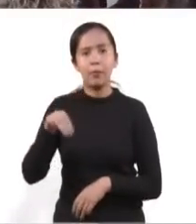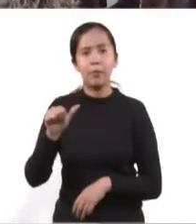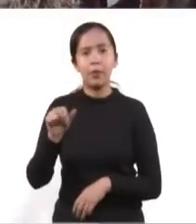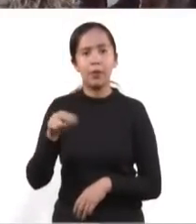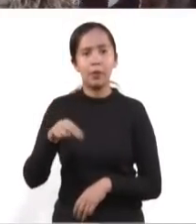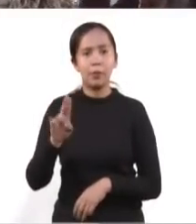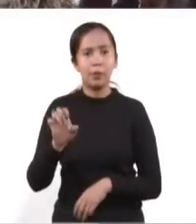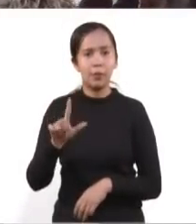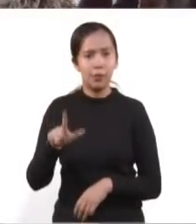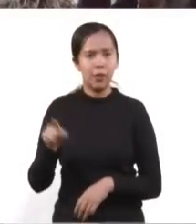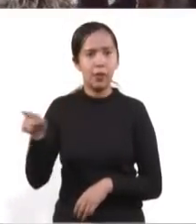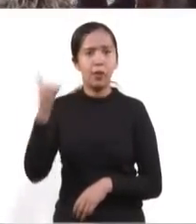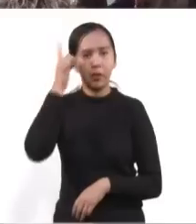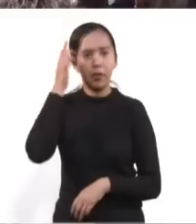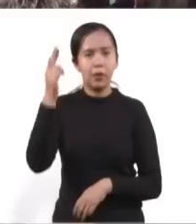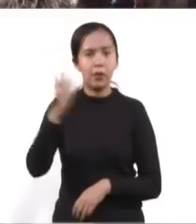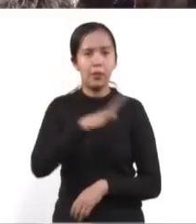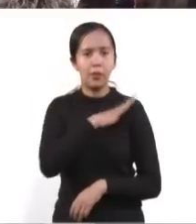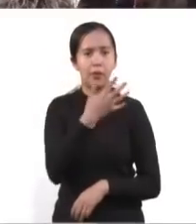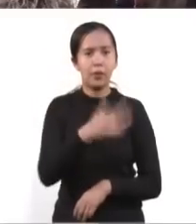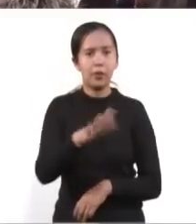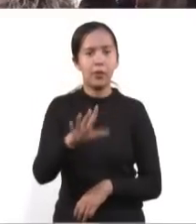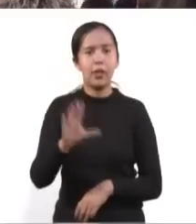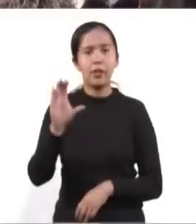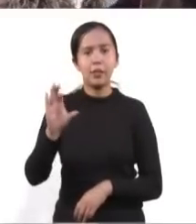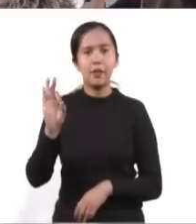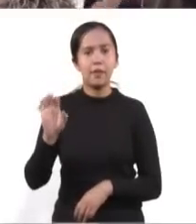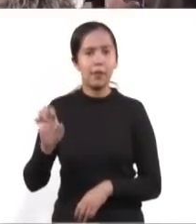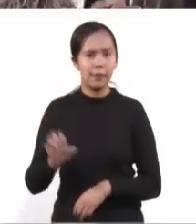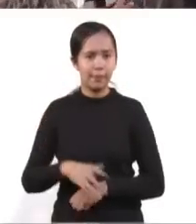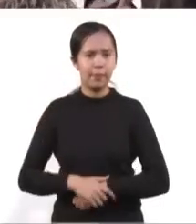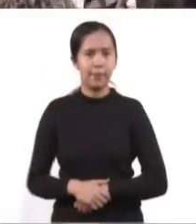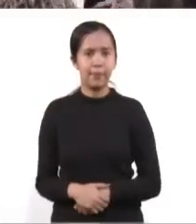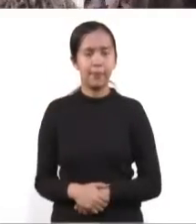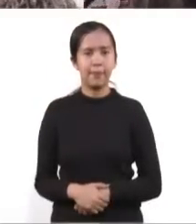Bartlett Díaz, director general de la Comisión Federal de Electricidad.